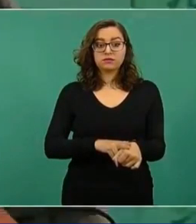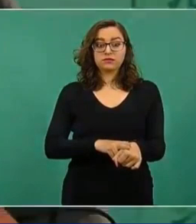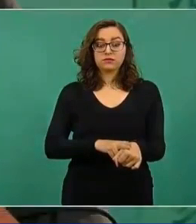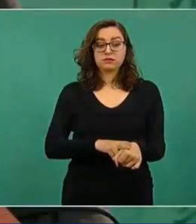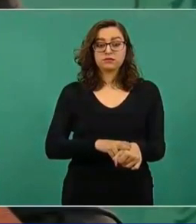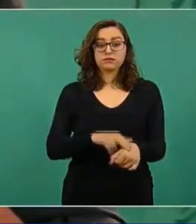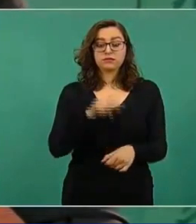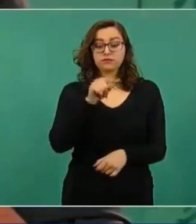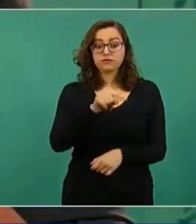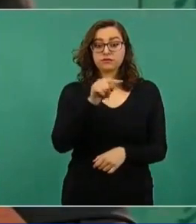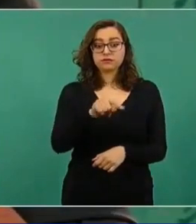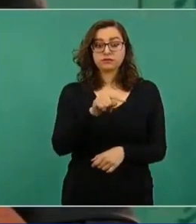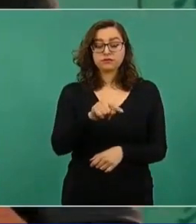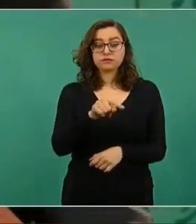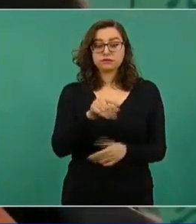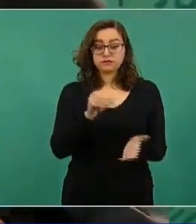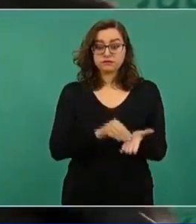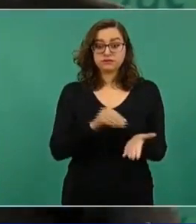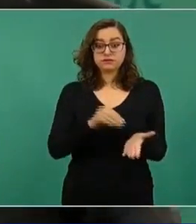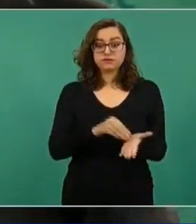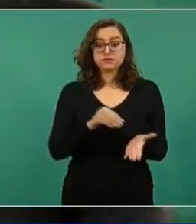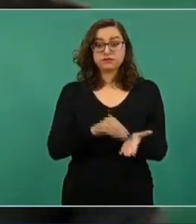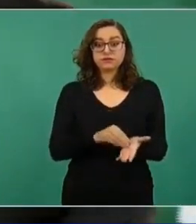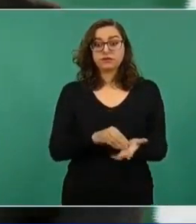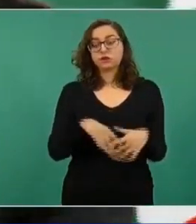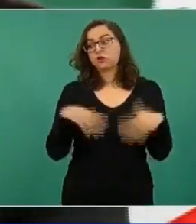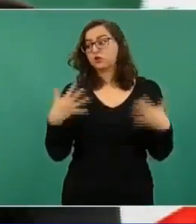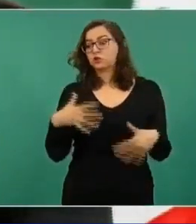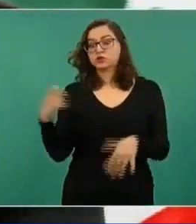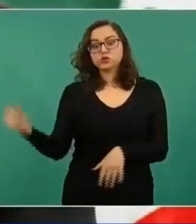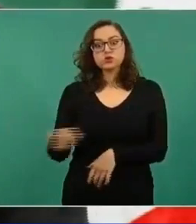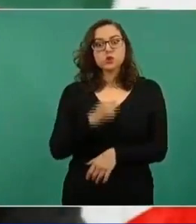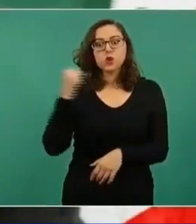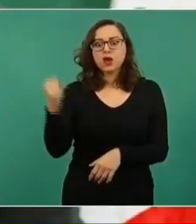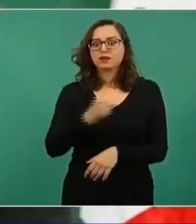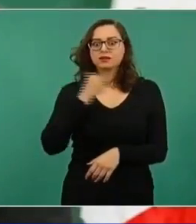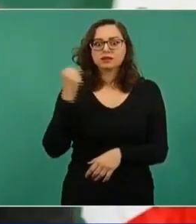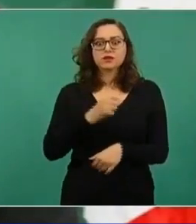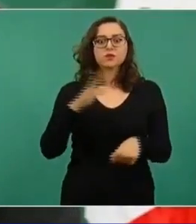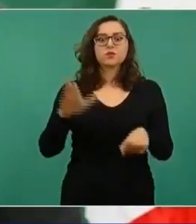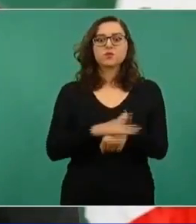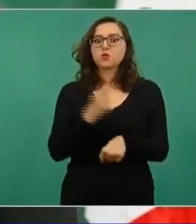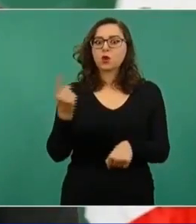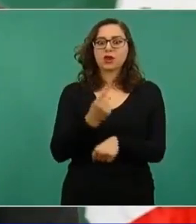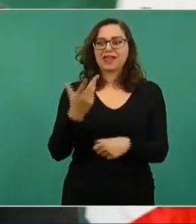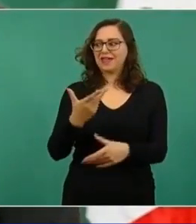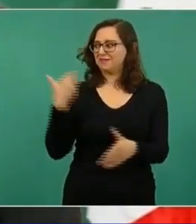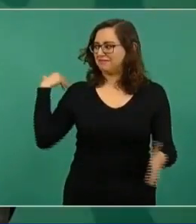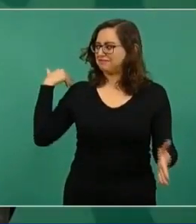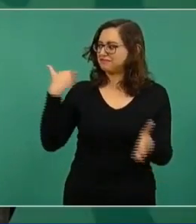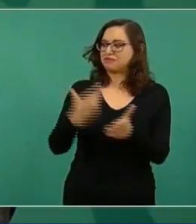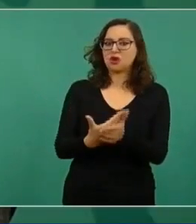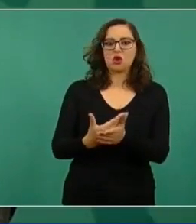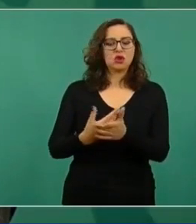porque todo lo descentralizaron y lo destruyeron.